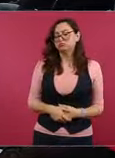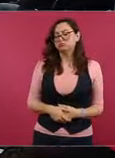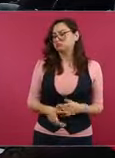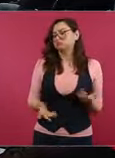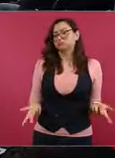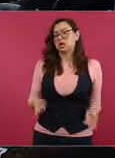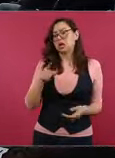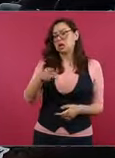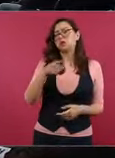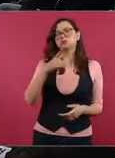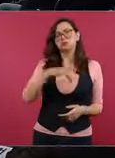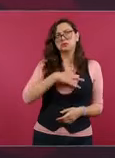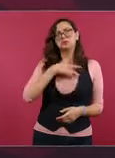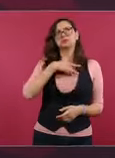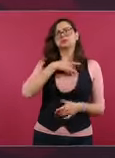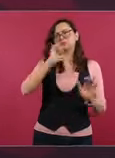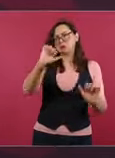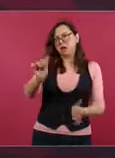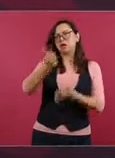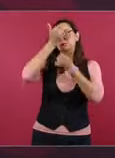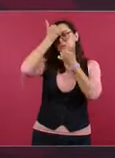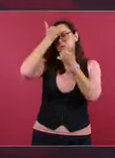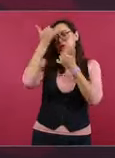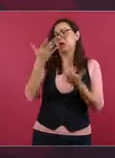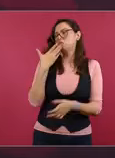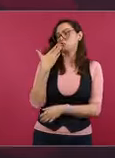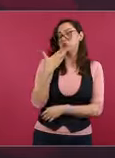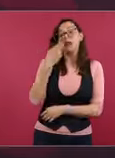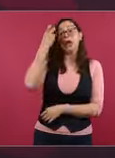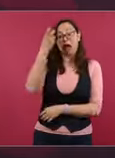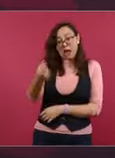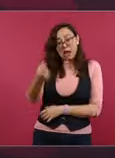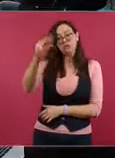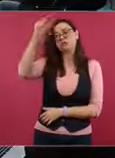de modo de pensar. Y es de sabios cambiar de opinión.